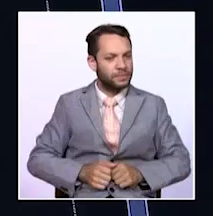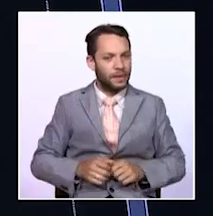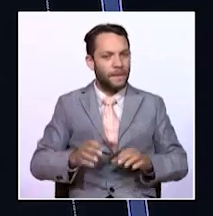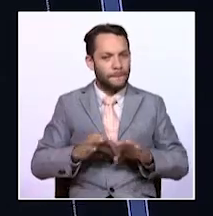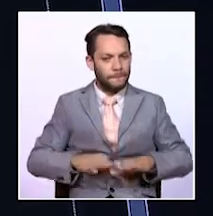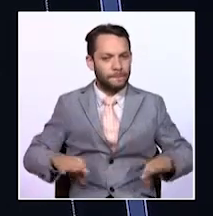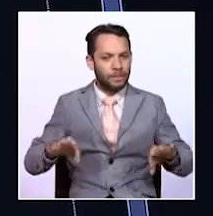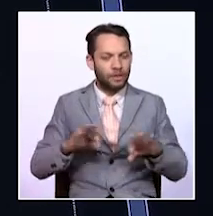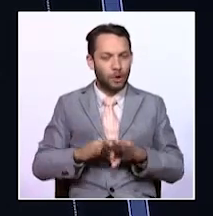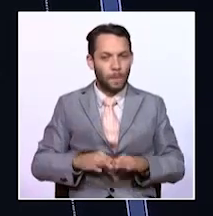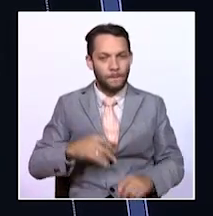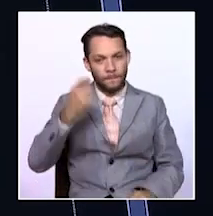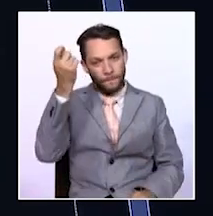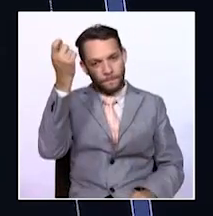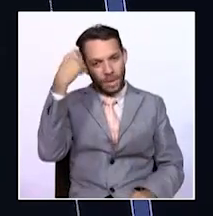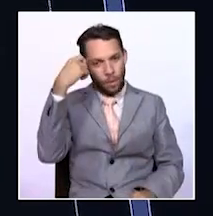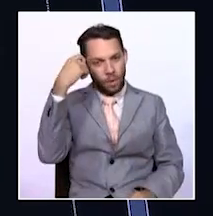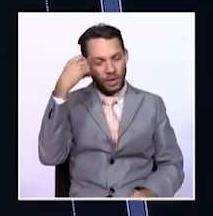traen una memoria